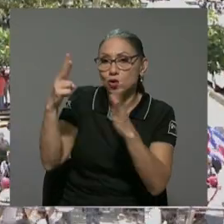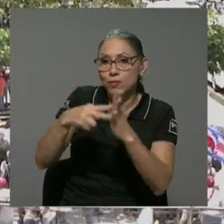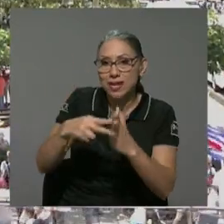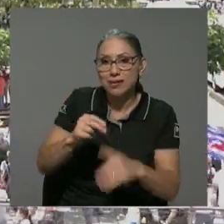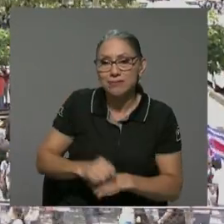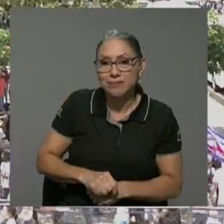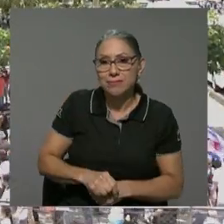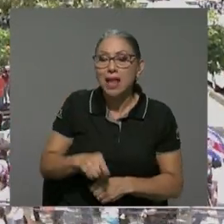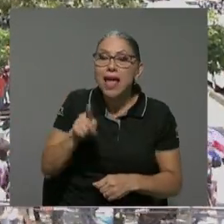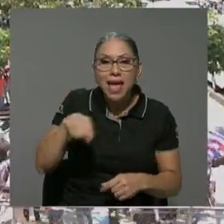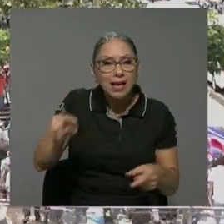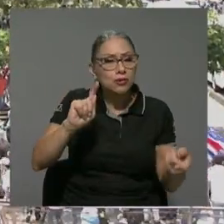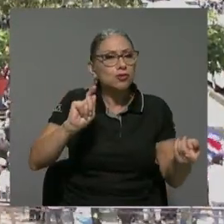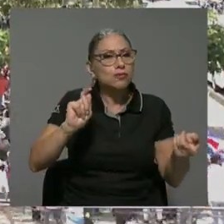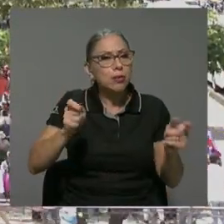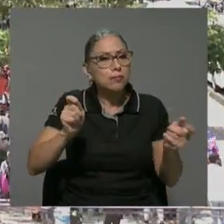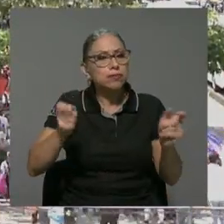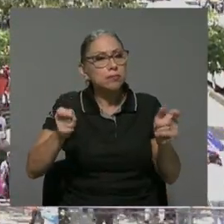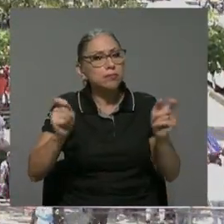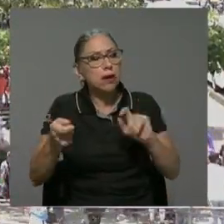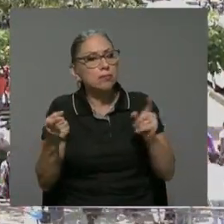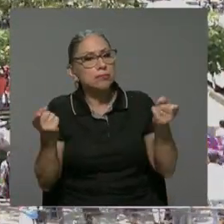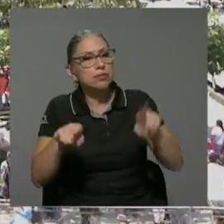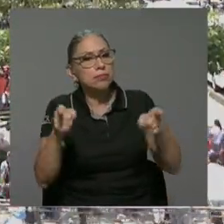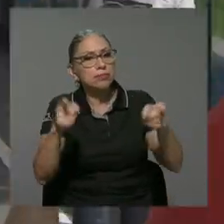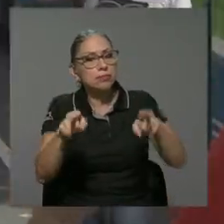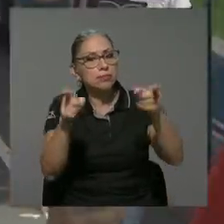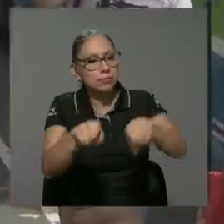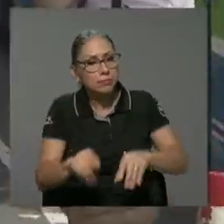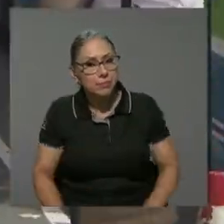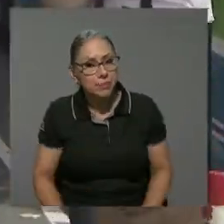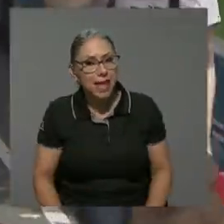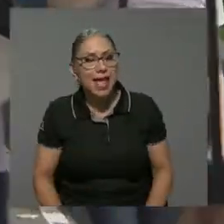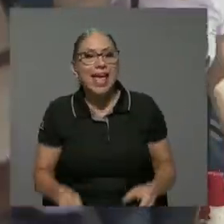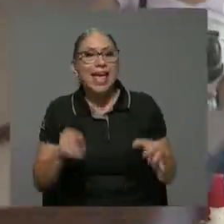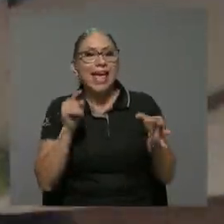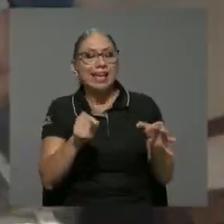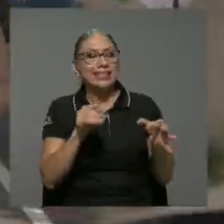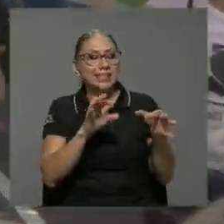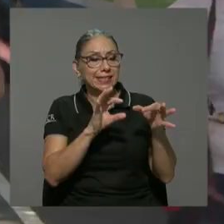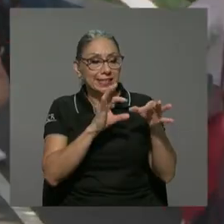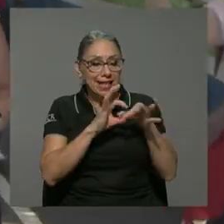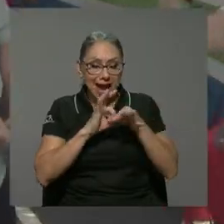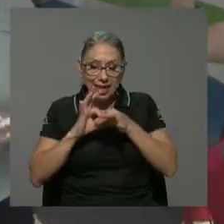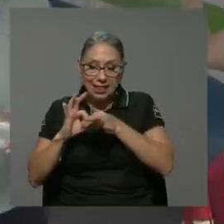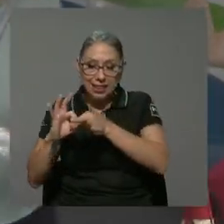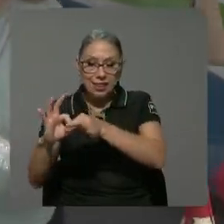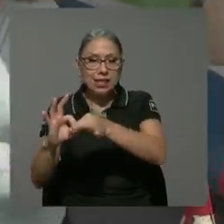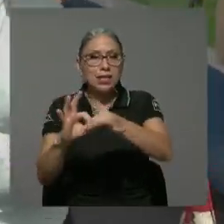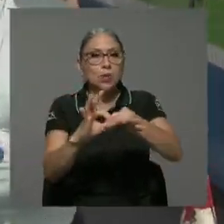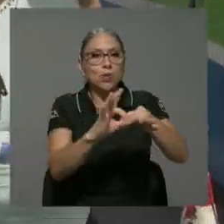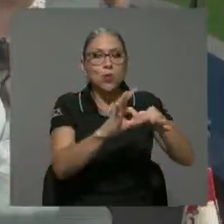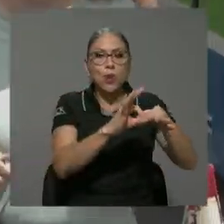Son esos cambios que se han dado, y yo creo que es esa articulación que, si bien no es,